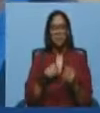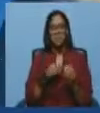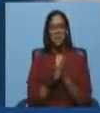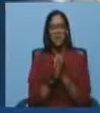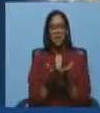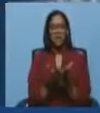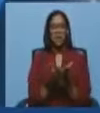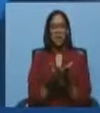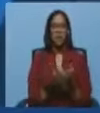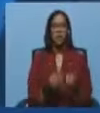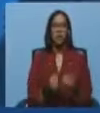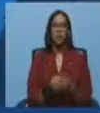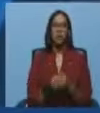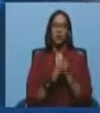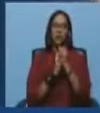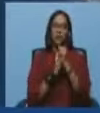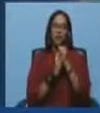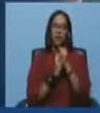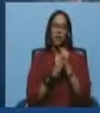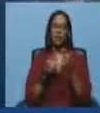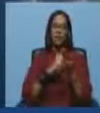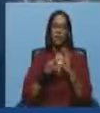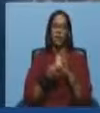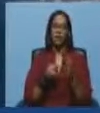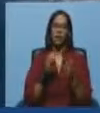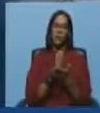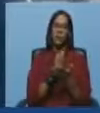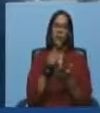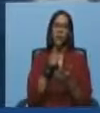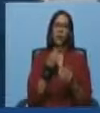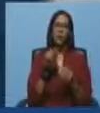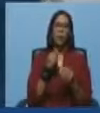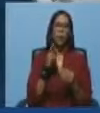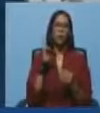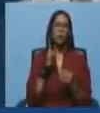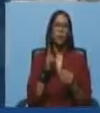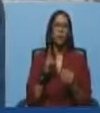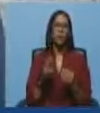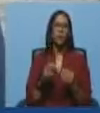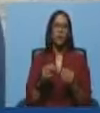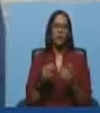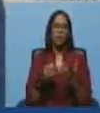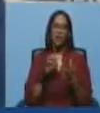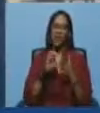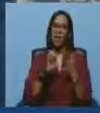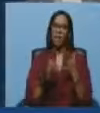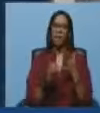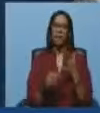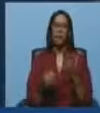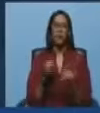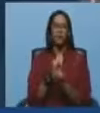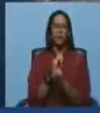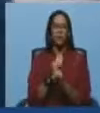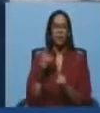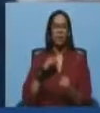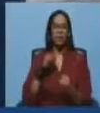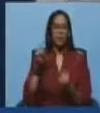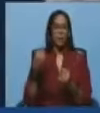Los Amos del Significado, yo he hecho siempre el cuento de cómo utilizamos las herramientas digitales que ellos tienen para